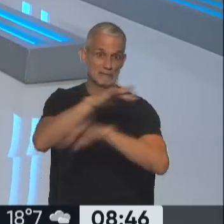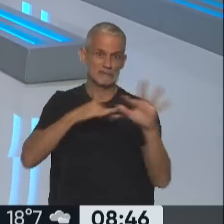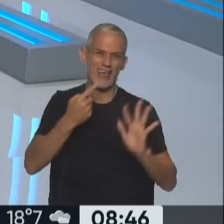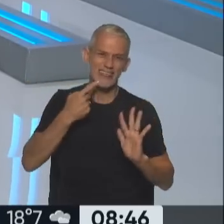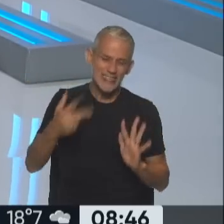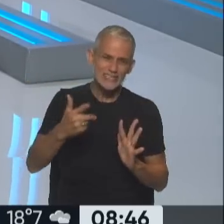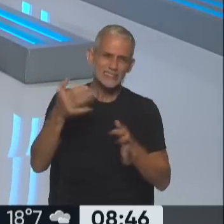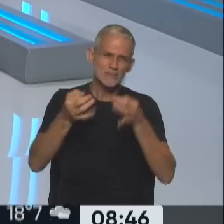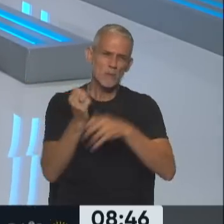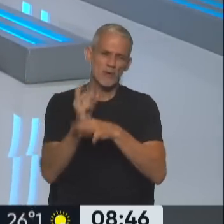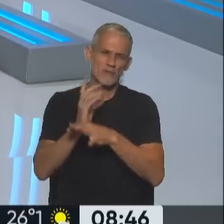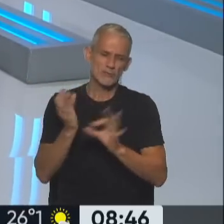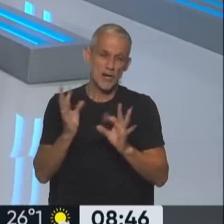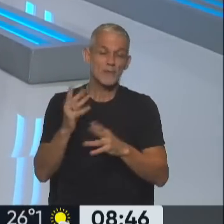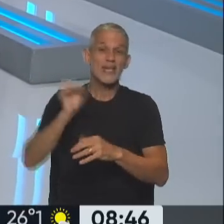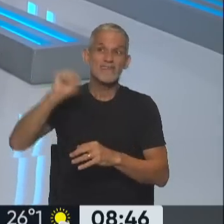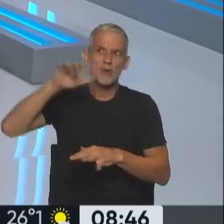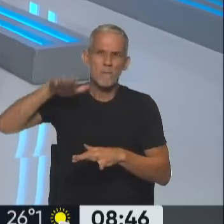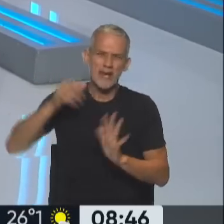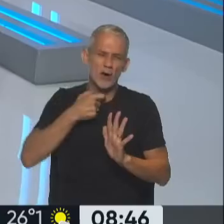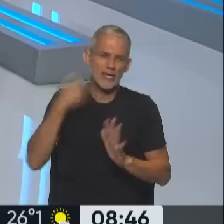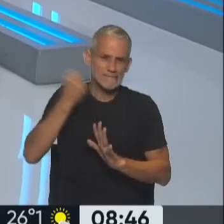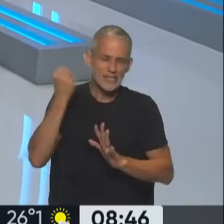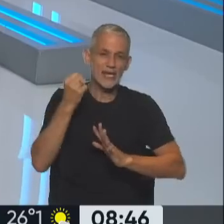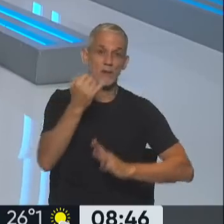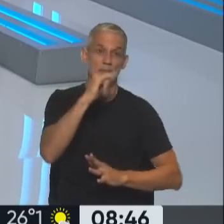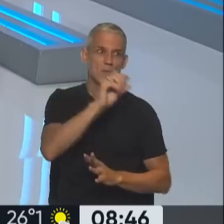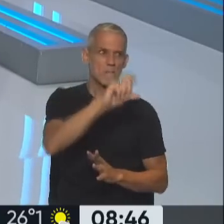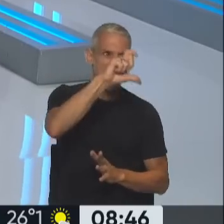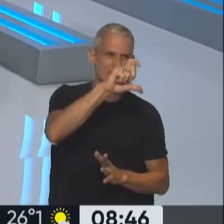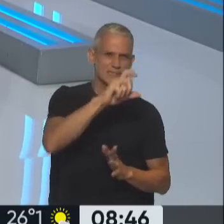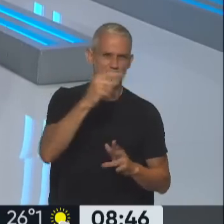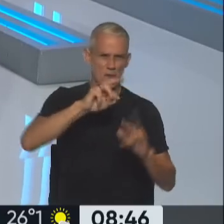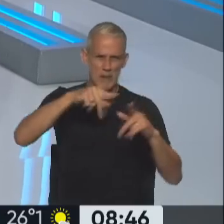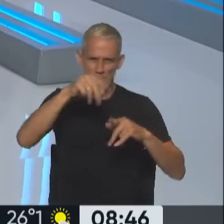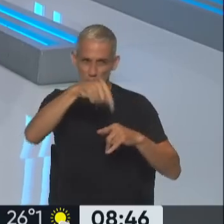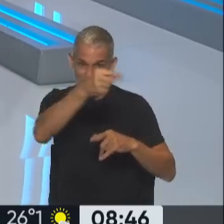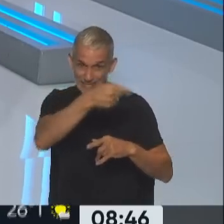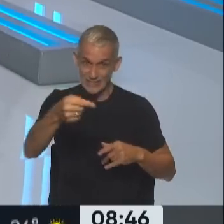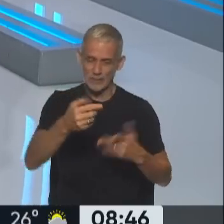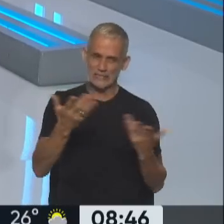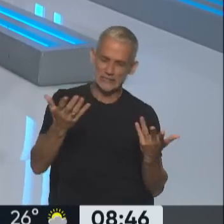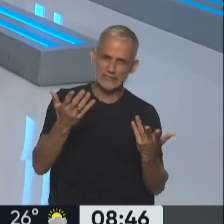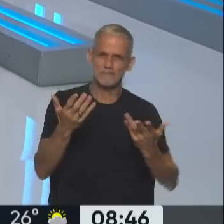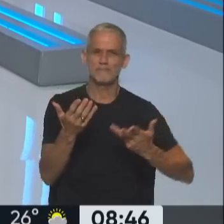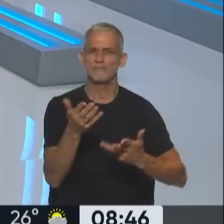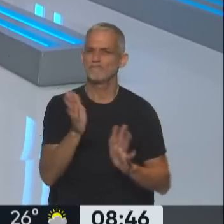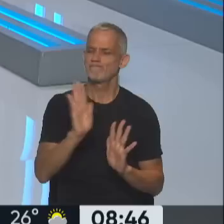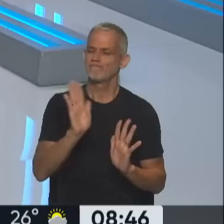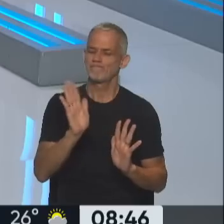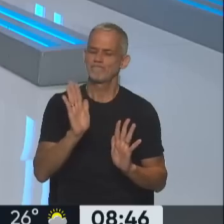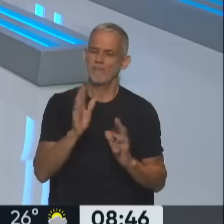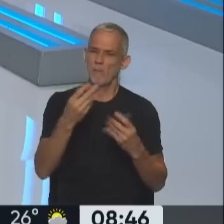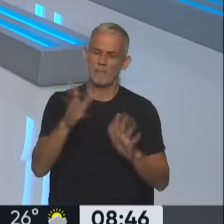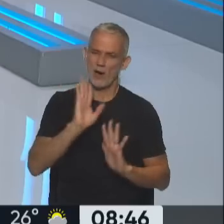que, aunque buscan bajar la inflación, la suba de la tasa mayor que estaba planeada para esta semana probablemente no se